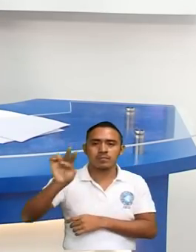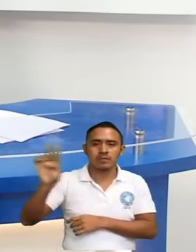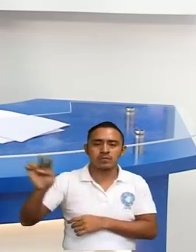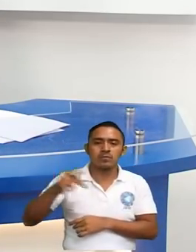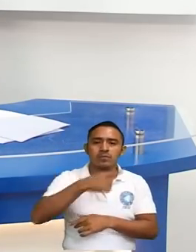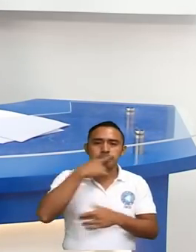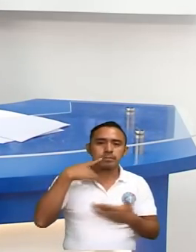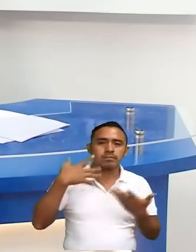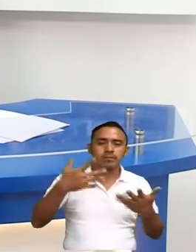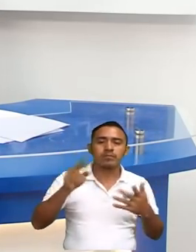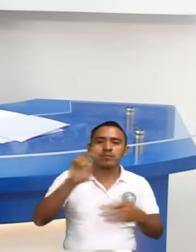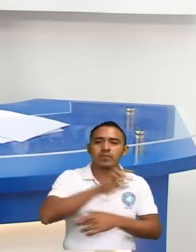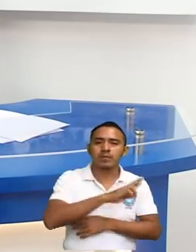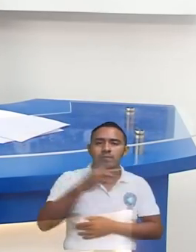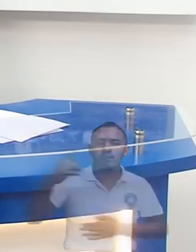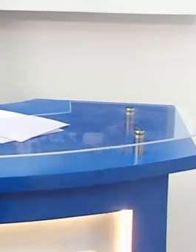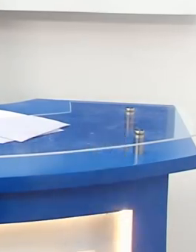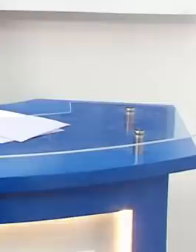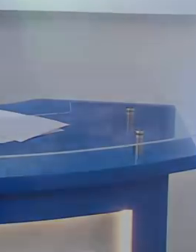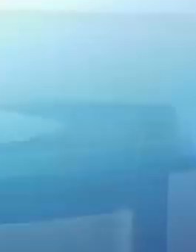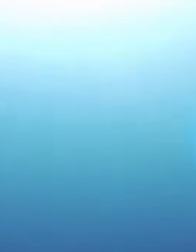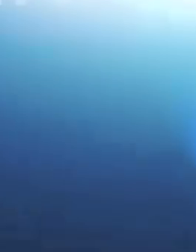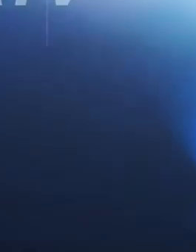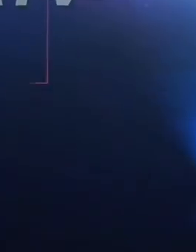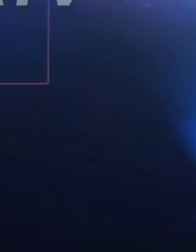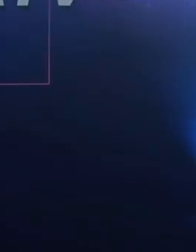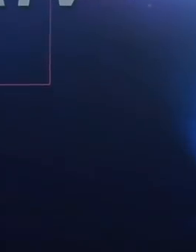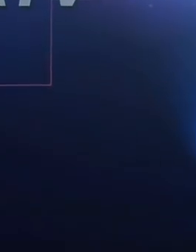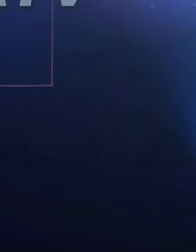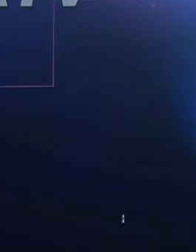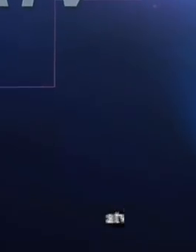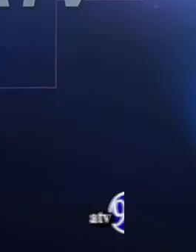en la República Dominicana.